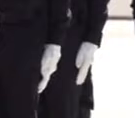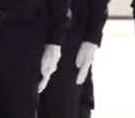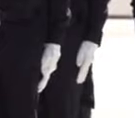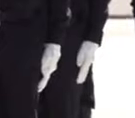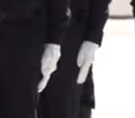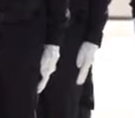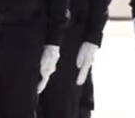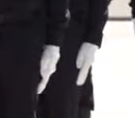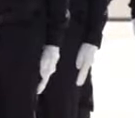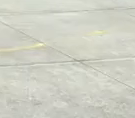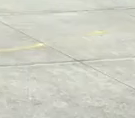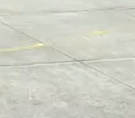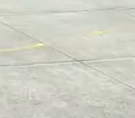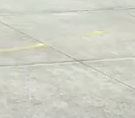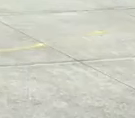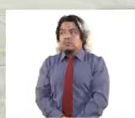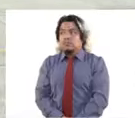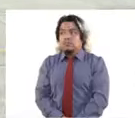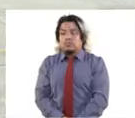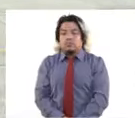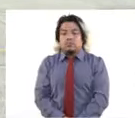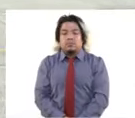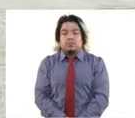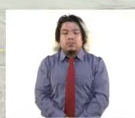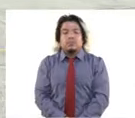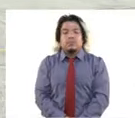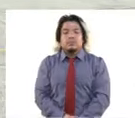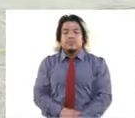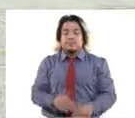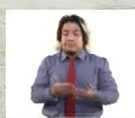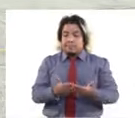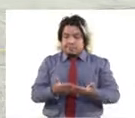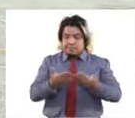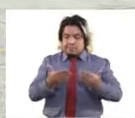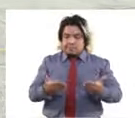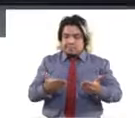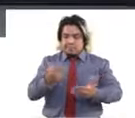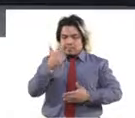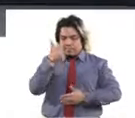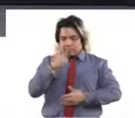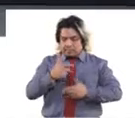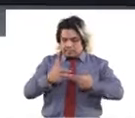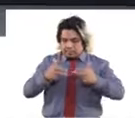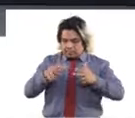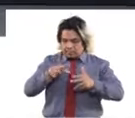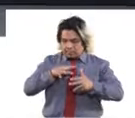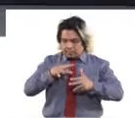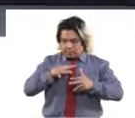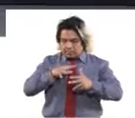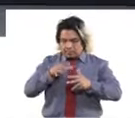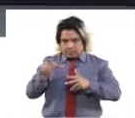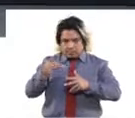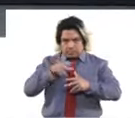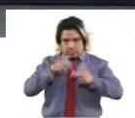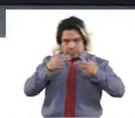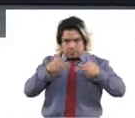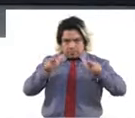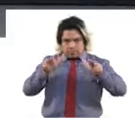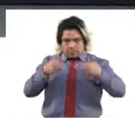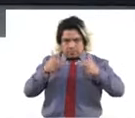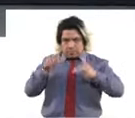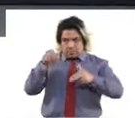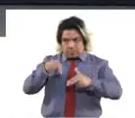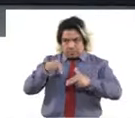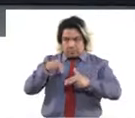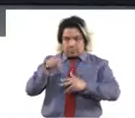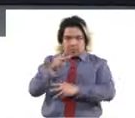Enseguida, la Banda Sinfónica de la Secretaría de Seguridad Ciudadana interpretará el himno de la Policía